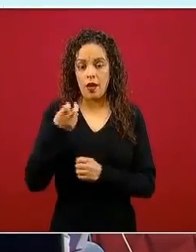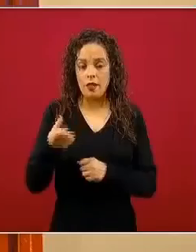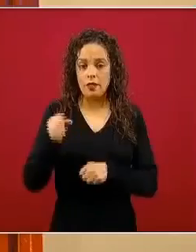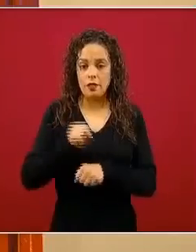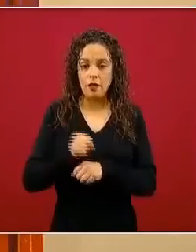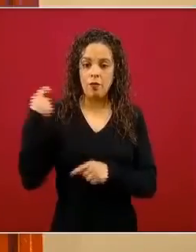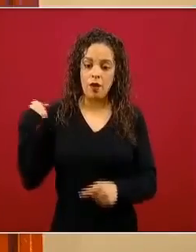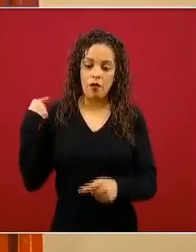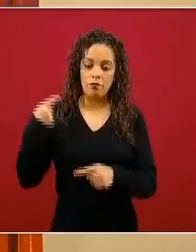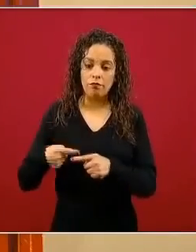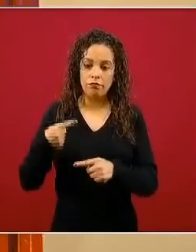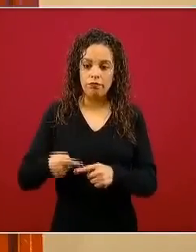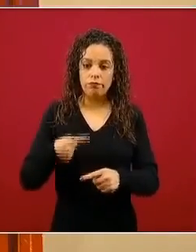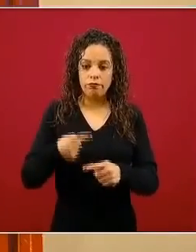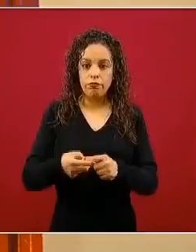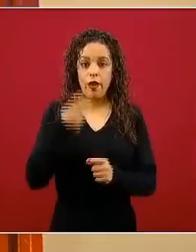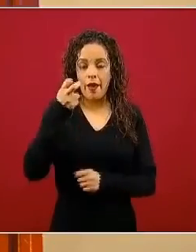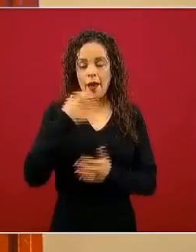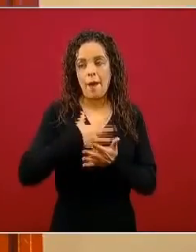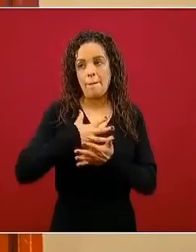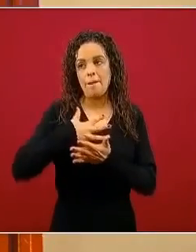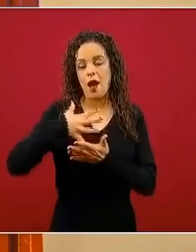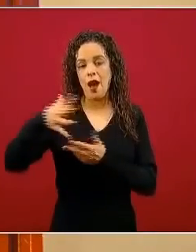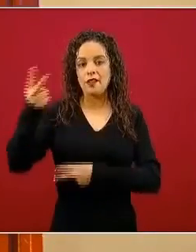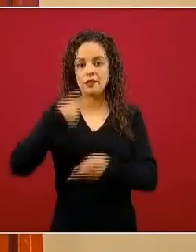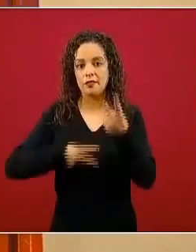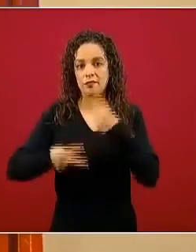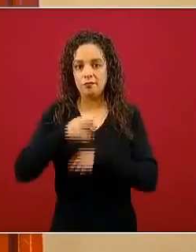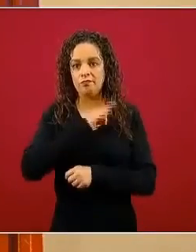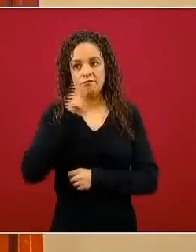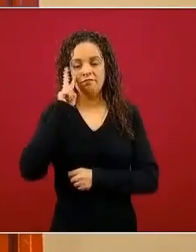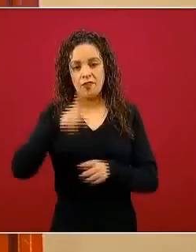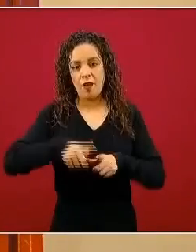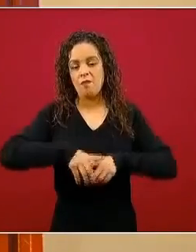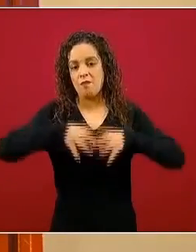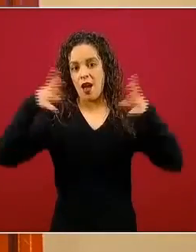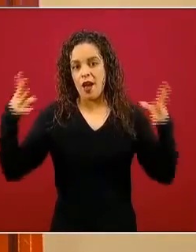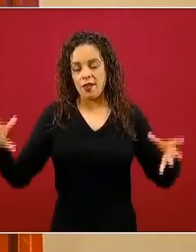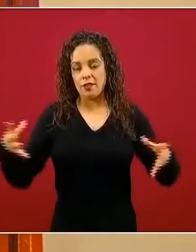ha sido lo que se ha estado incrementando. Hemos tenido días de mayor